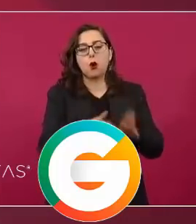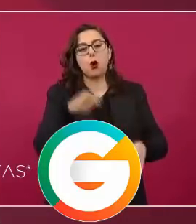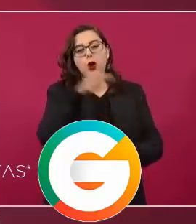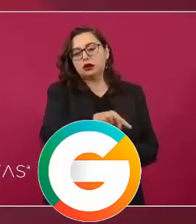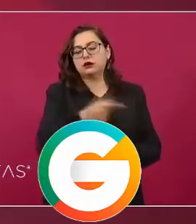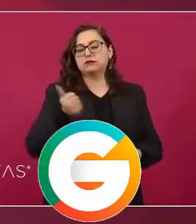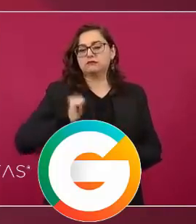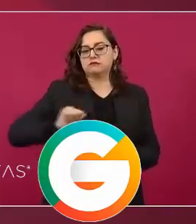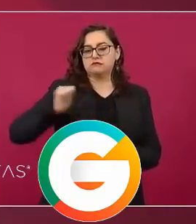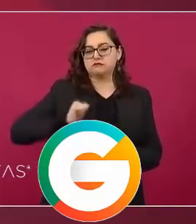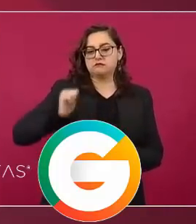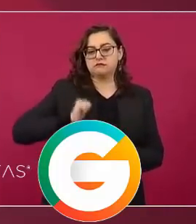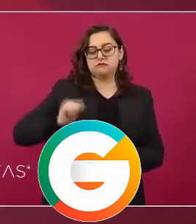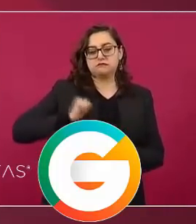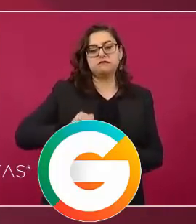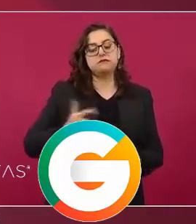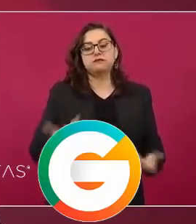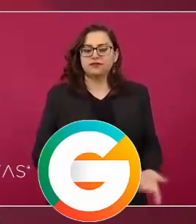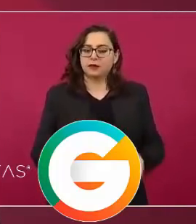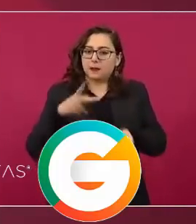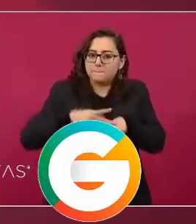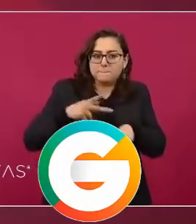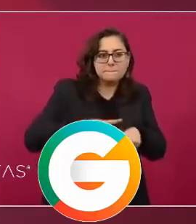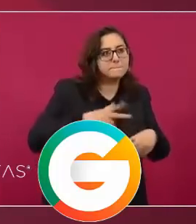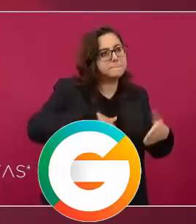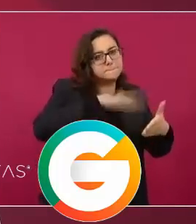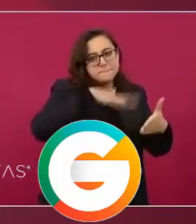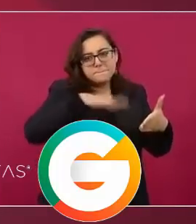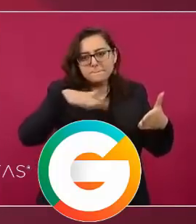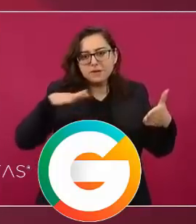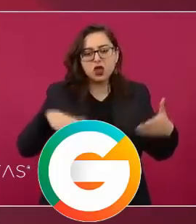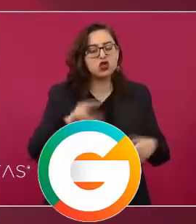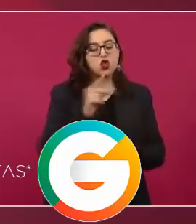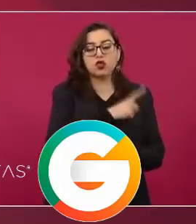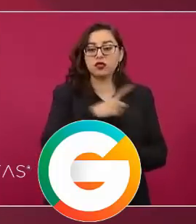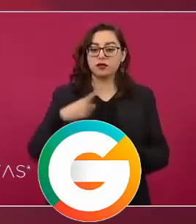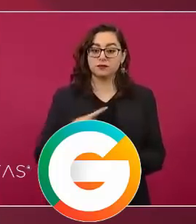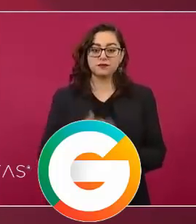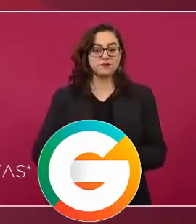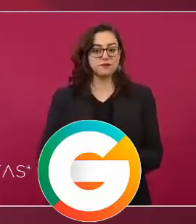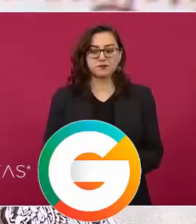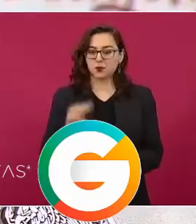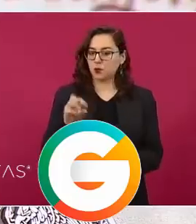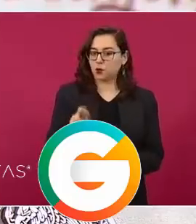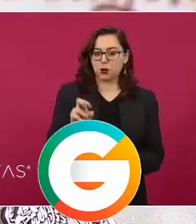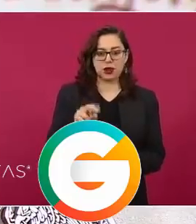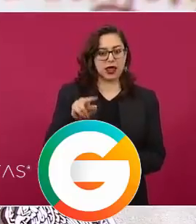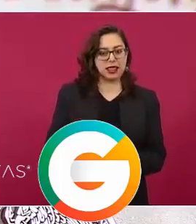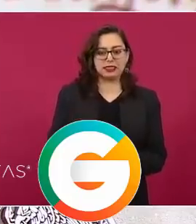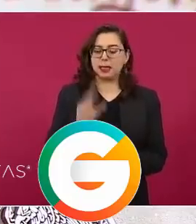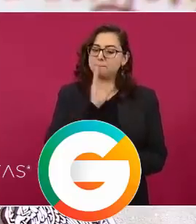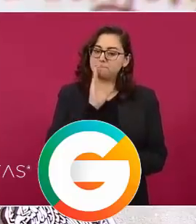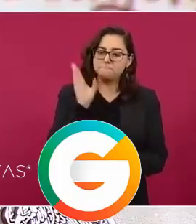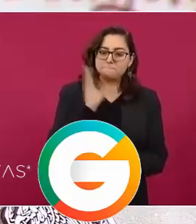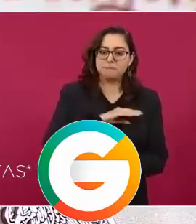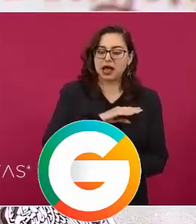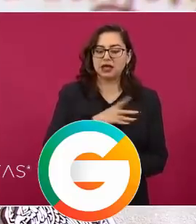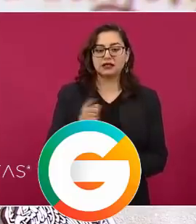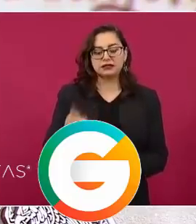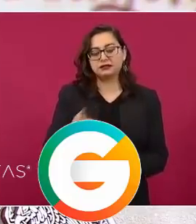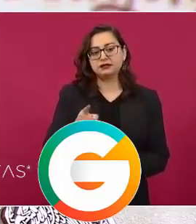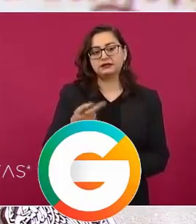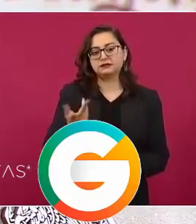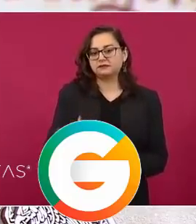futuro. No, no es un escrito en mi defensa, porque afortunadamente mi trabajo y el de mi equipo está a la luz pública y habla por mí desde hace